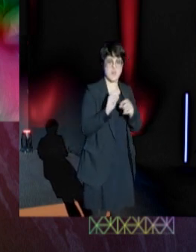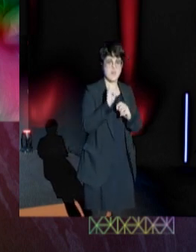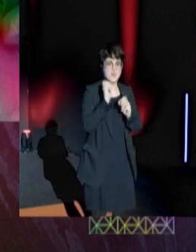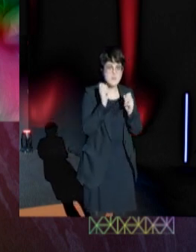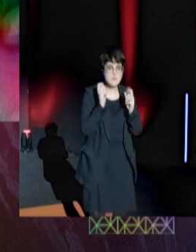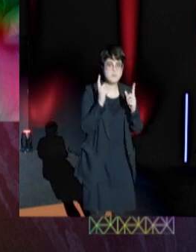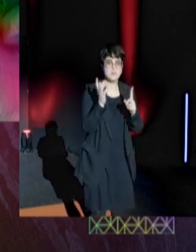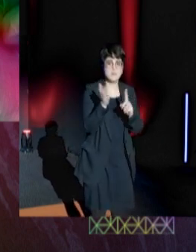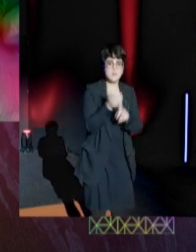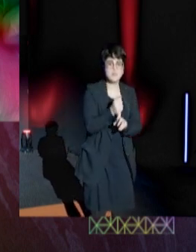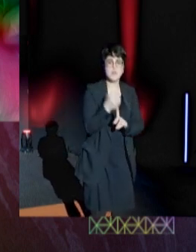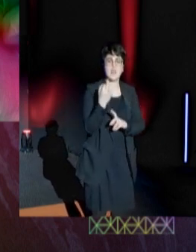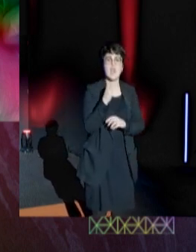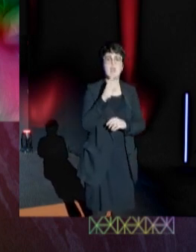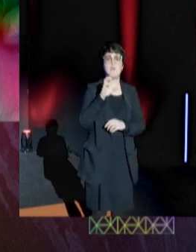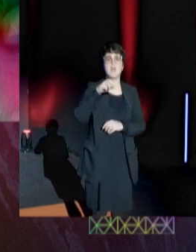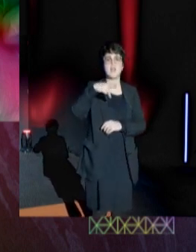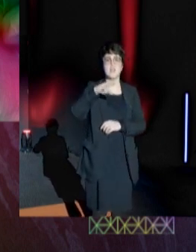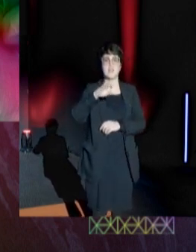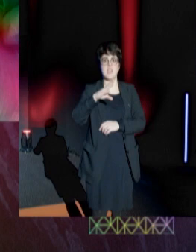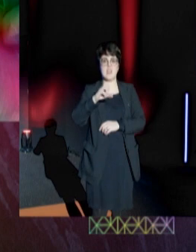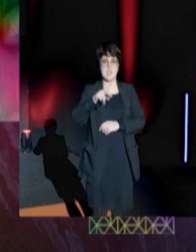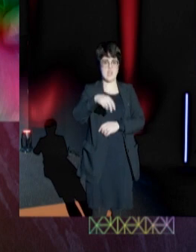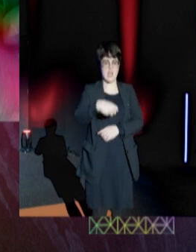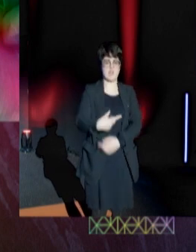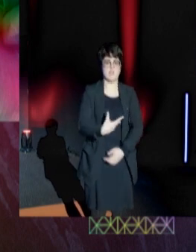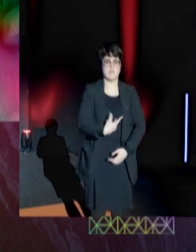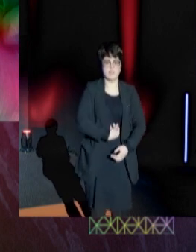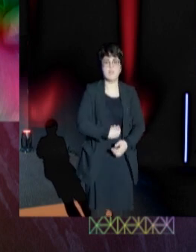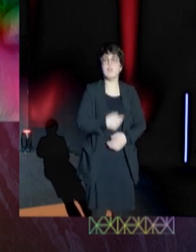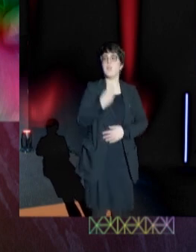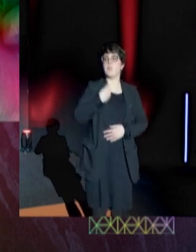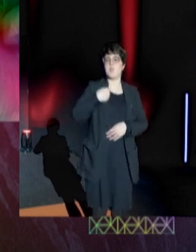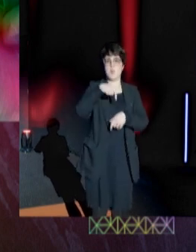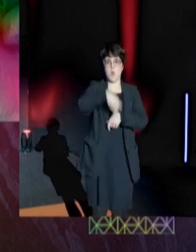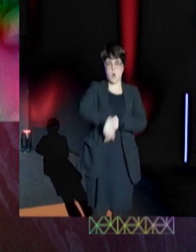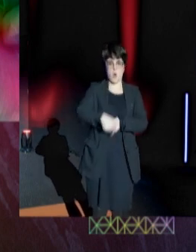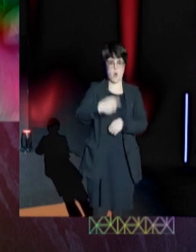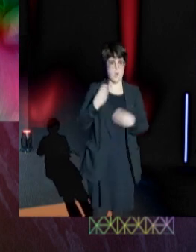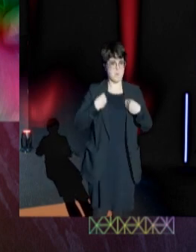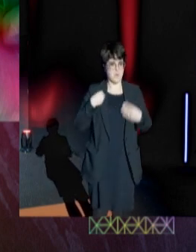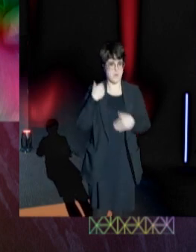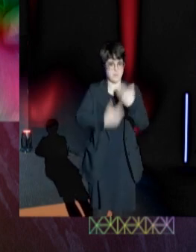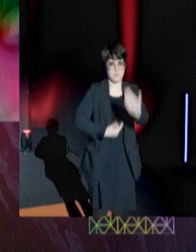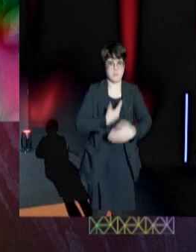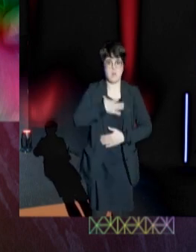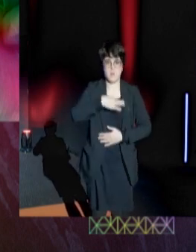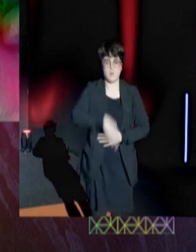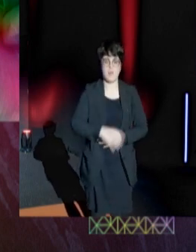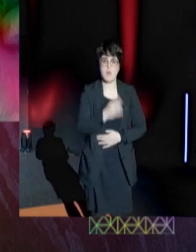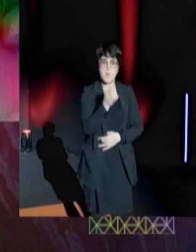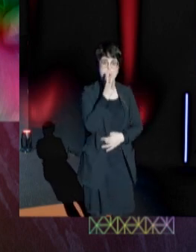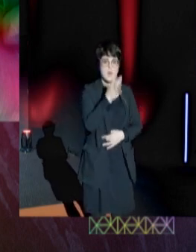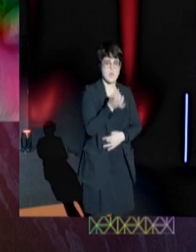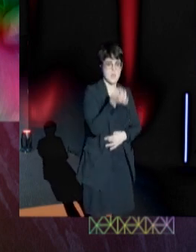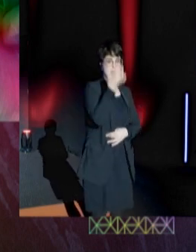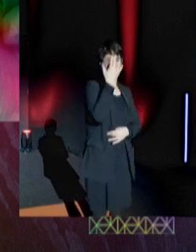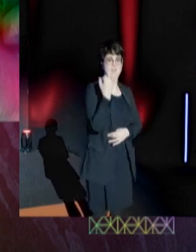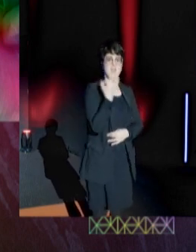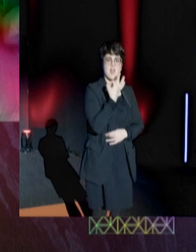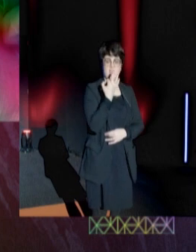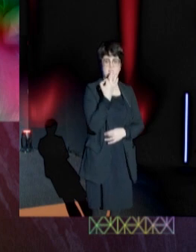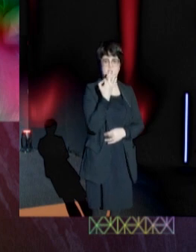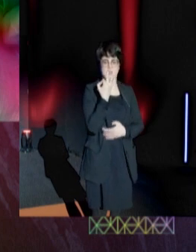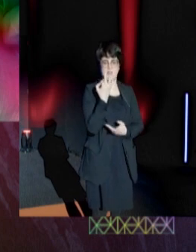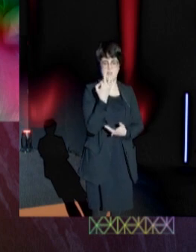extrafilm Din y gracias a él pues muchos de los que estamos aquí Hoy estamos vivos porque inventó obviamente